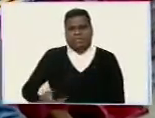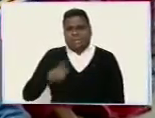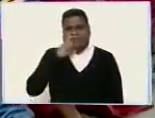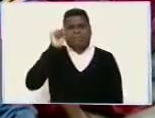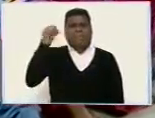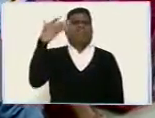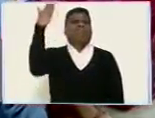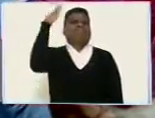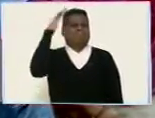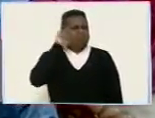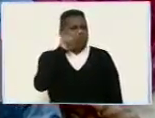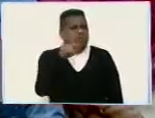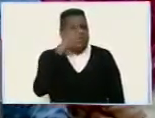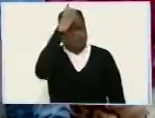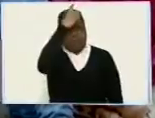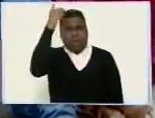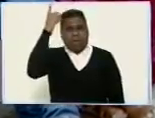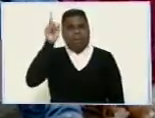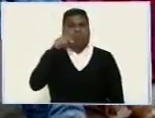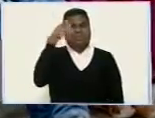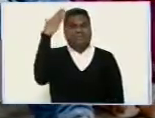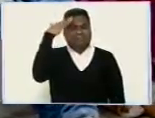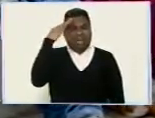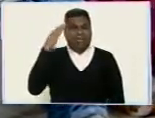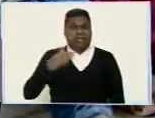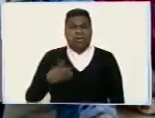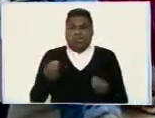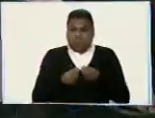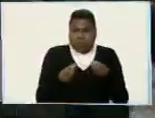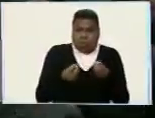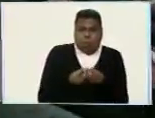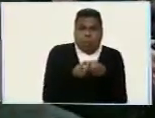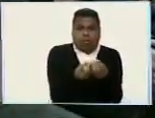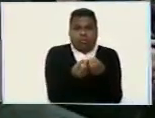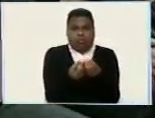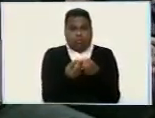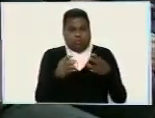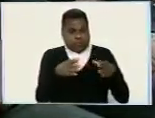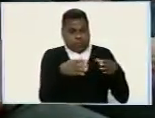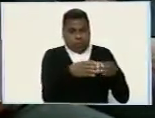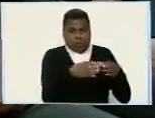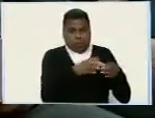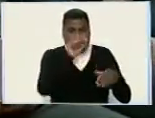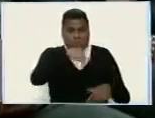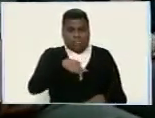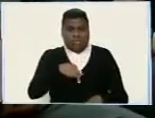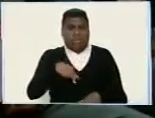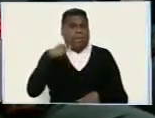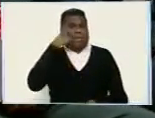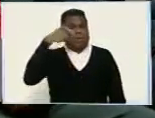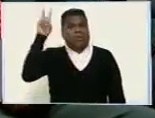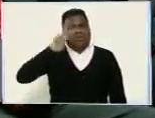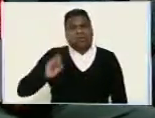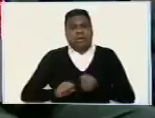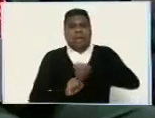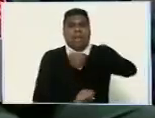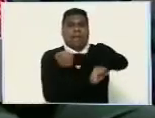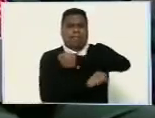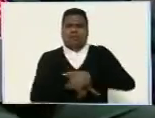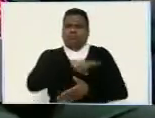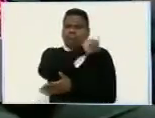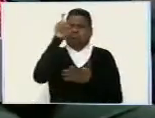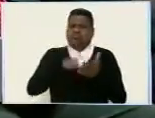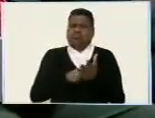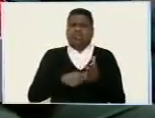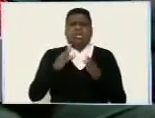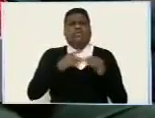mi capitán Diosdado Cabello, cuenten ustedes, junta directiva, y cuente todo el pueblo de Venezuela con el apoyo irrestricto de todos